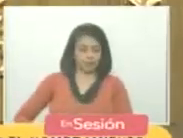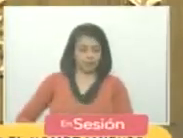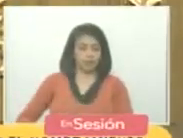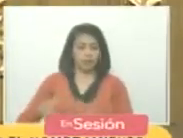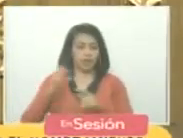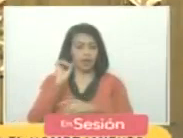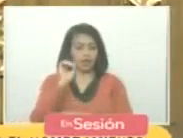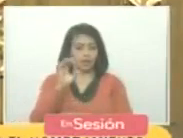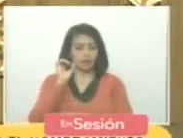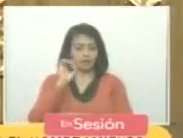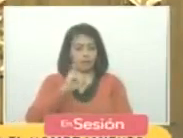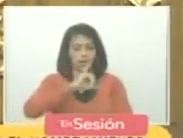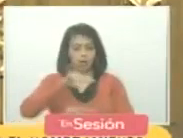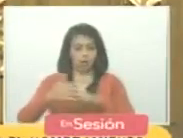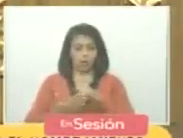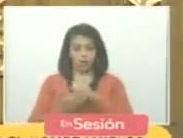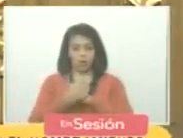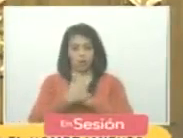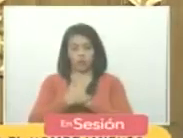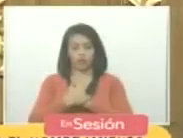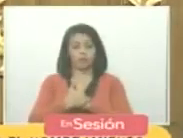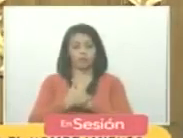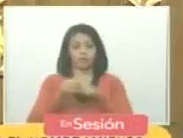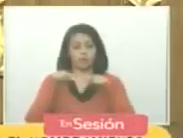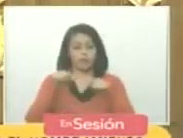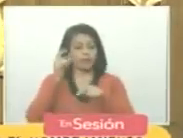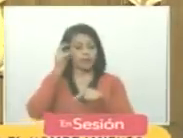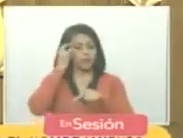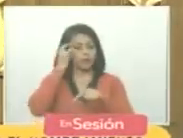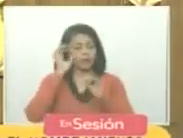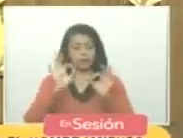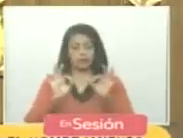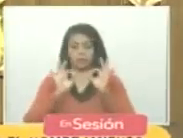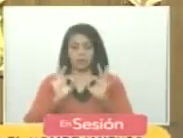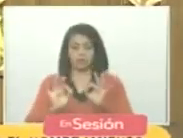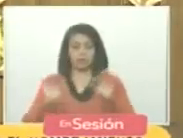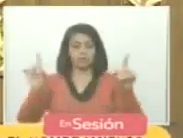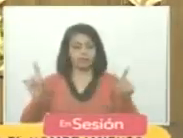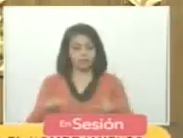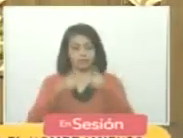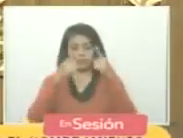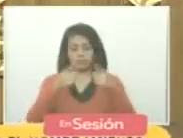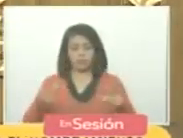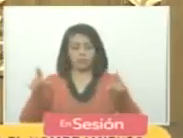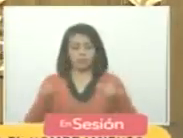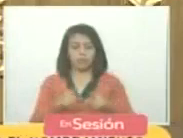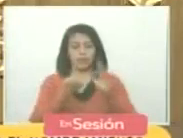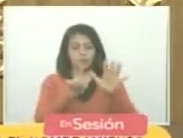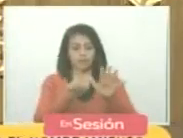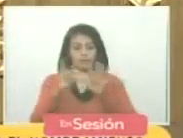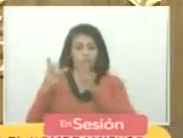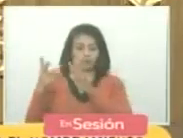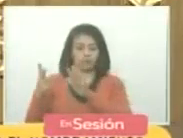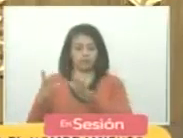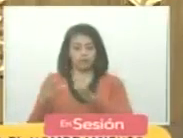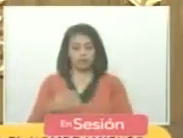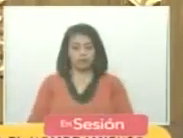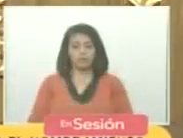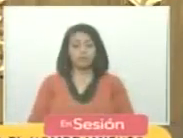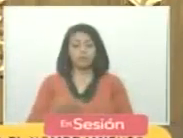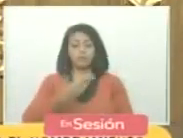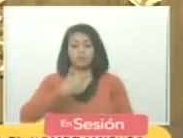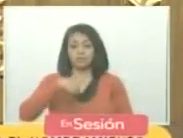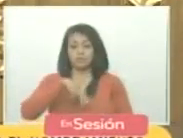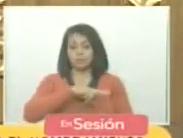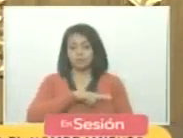de la Asamblea, Jorge Rodríguez, sobre un día tan especial, el aniversario 68 de